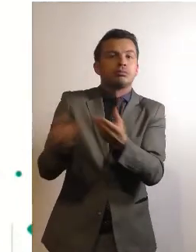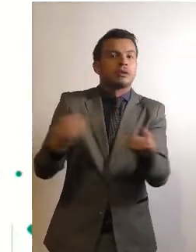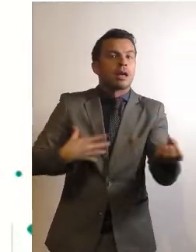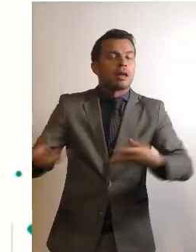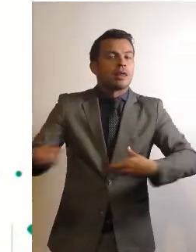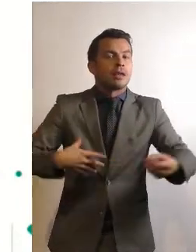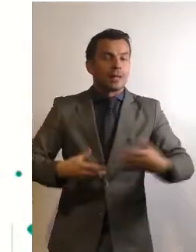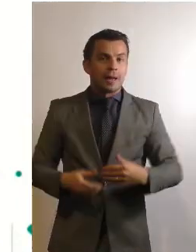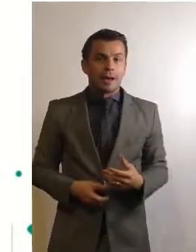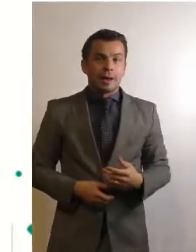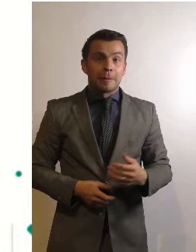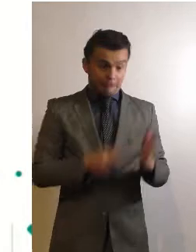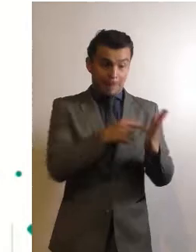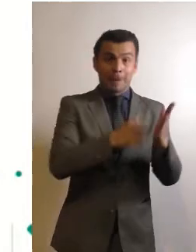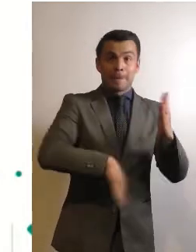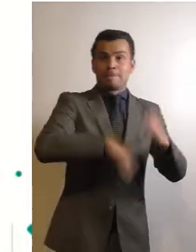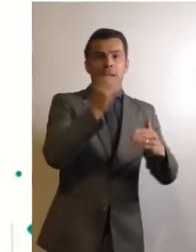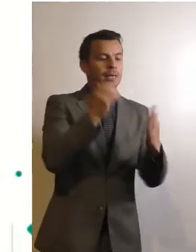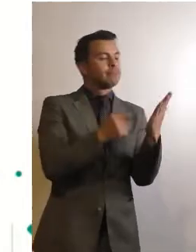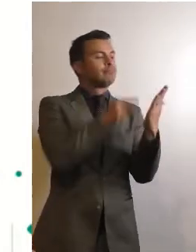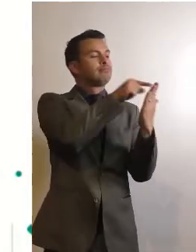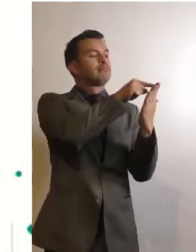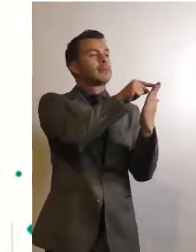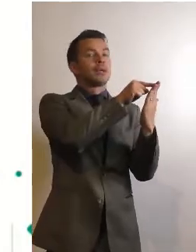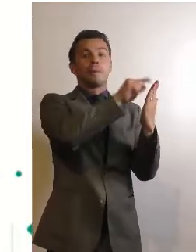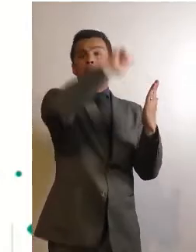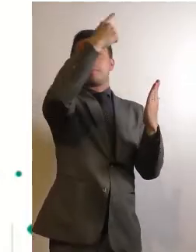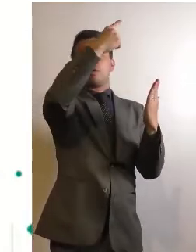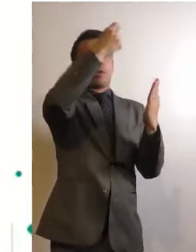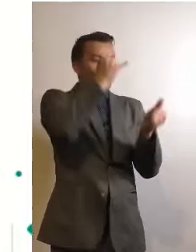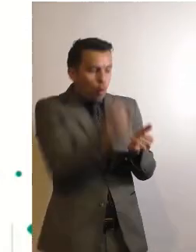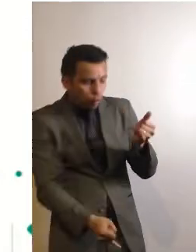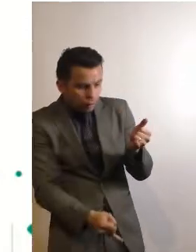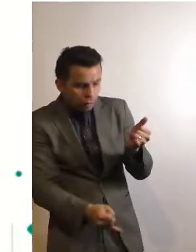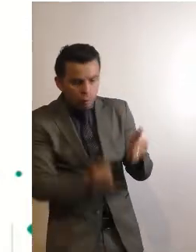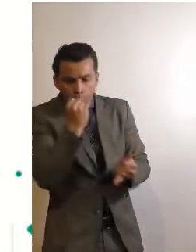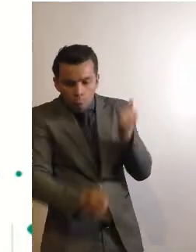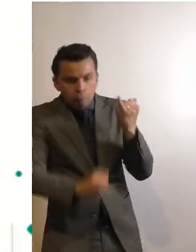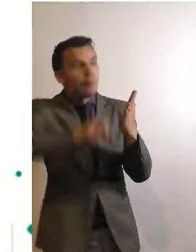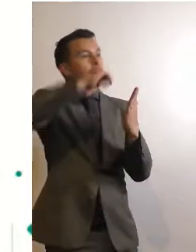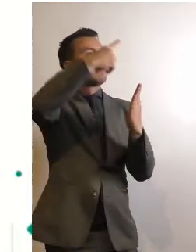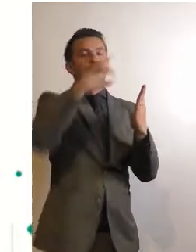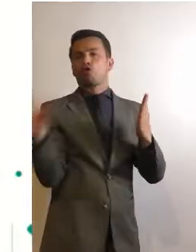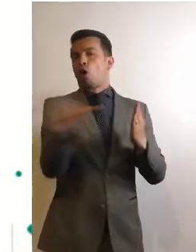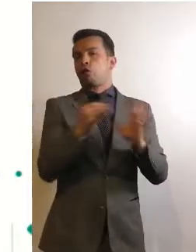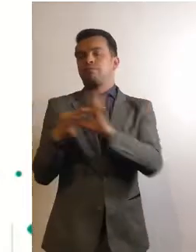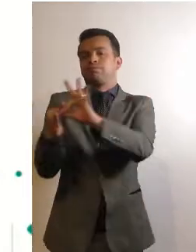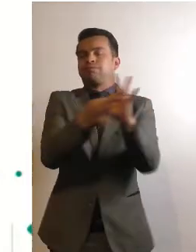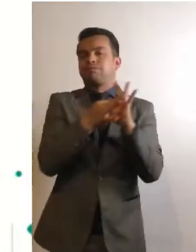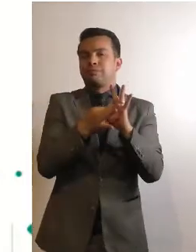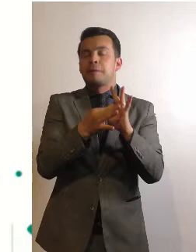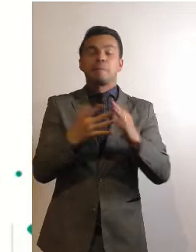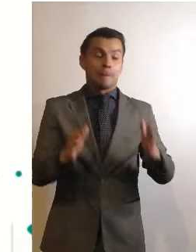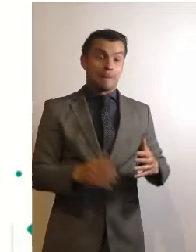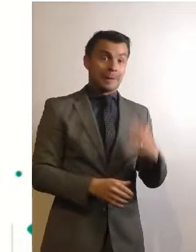que va de arriba hacia abajo y de abajo hacia arriba. Y la sexta fase, que va a ser en el momento en que ya esté